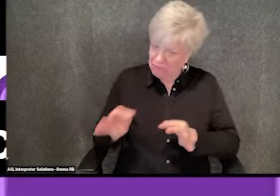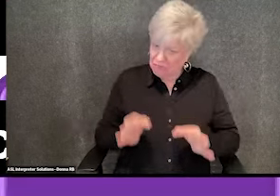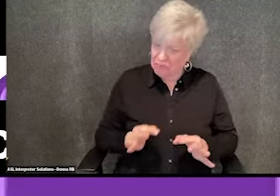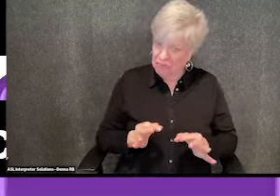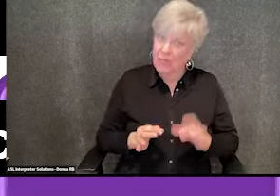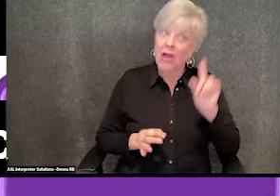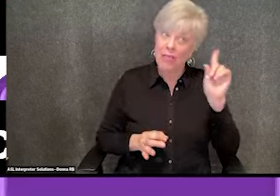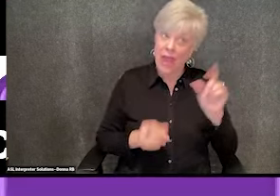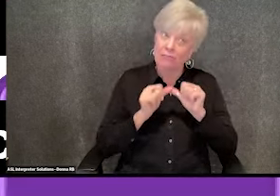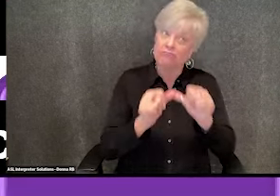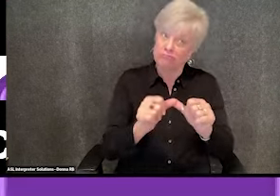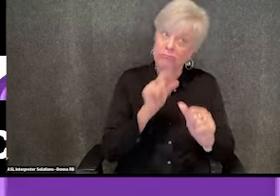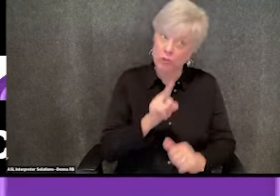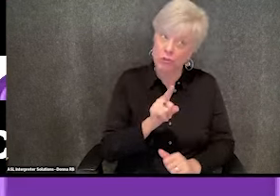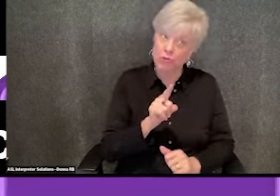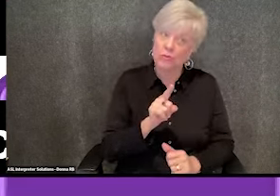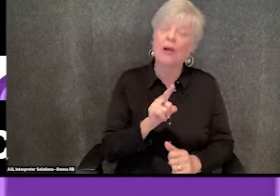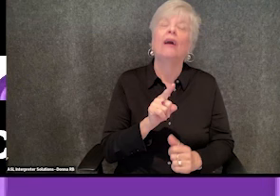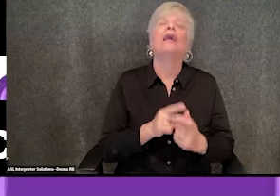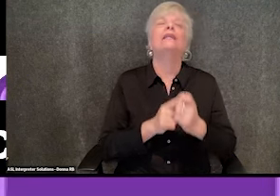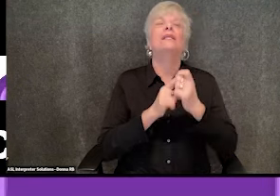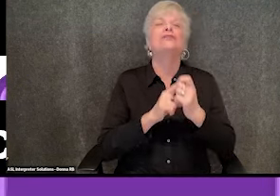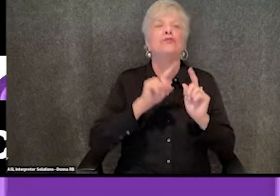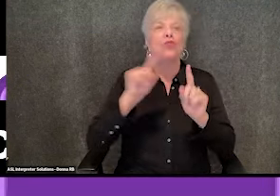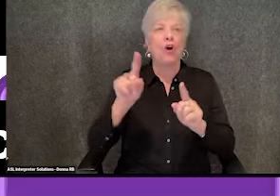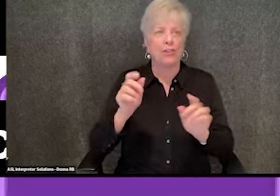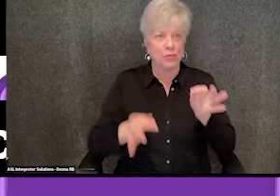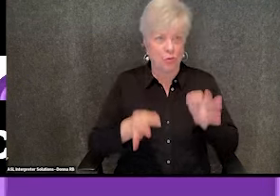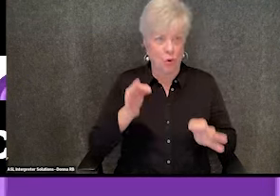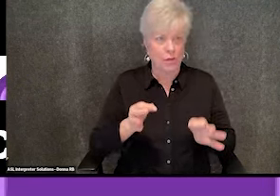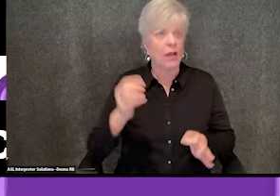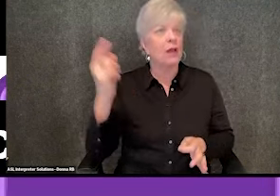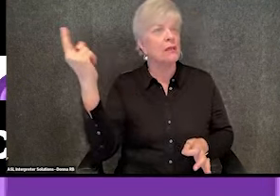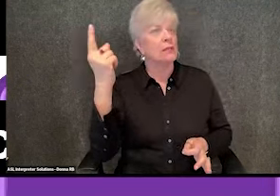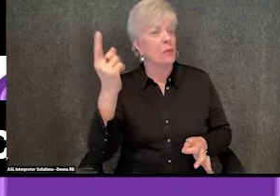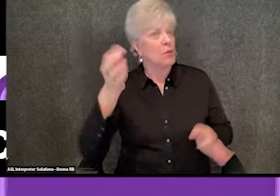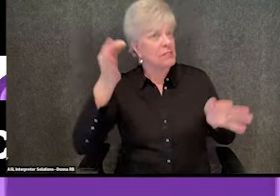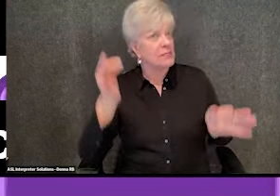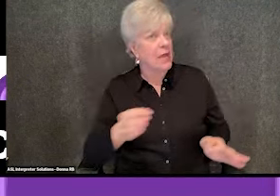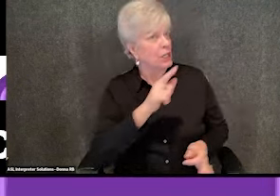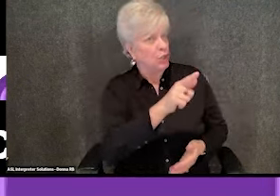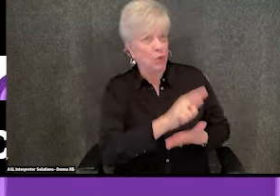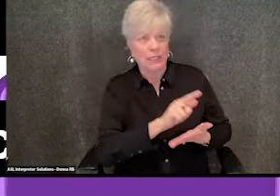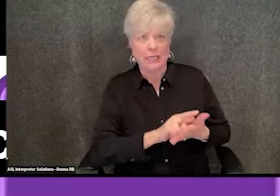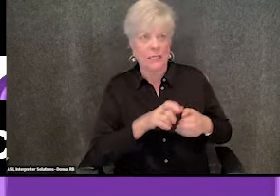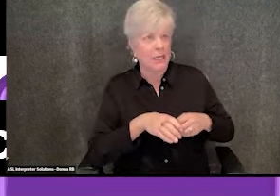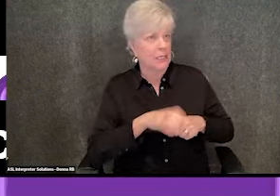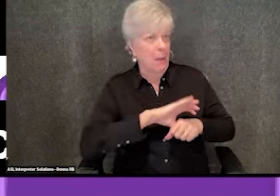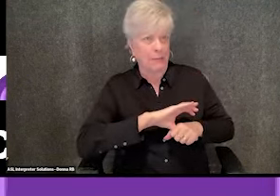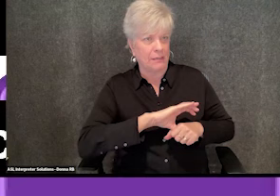su habilidad de tomar sus propias decisiones a partir de los 18 años, eso